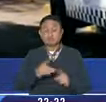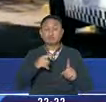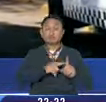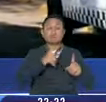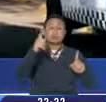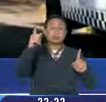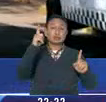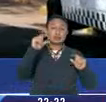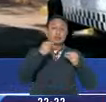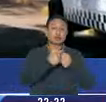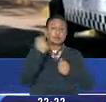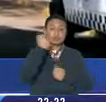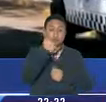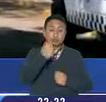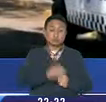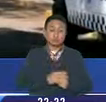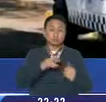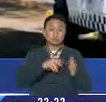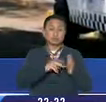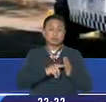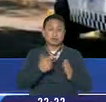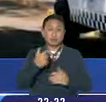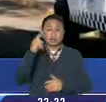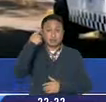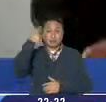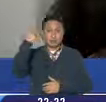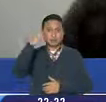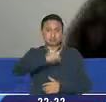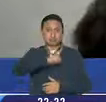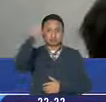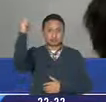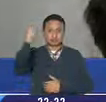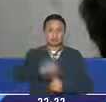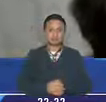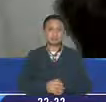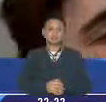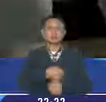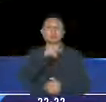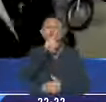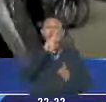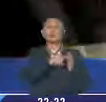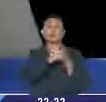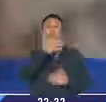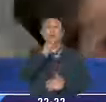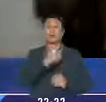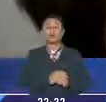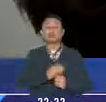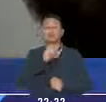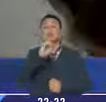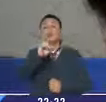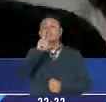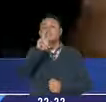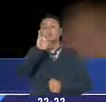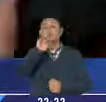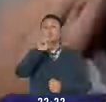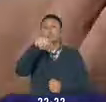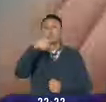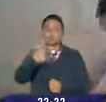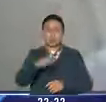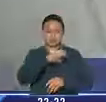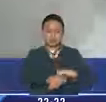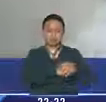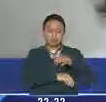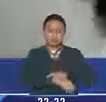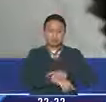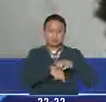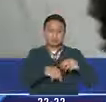del narcotráfico significa una victoria para el gobierno mexicano. En 2019, Ovidio Guzmán ya fue detenido, pero